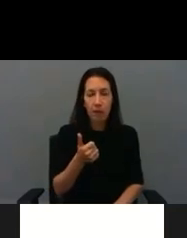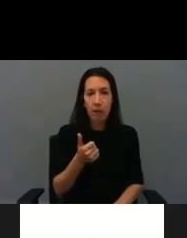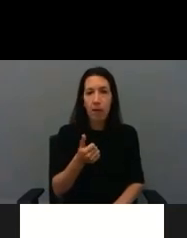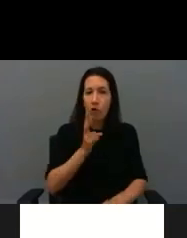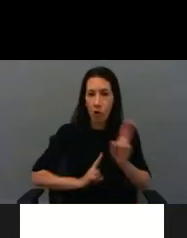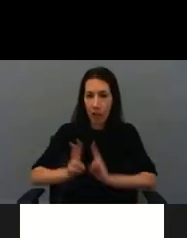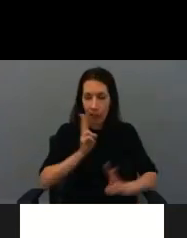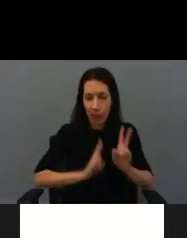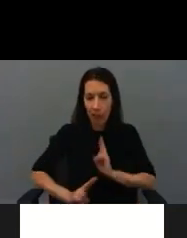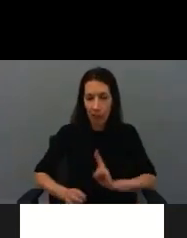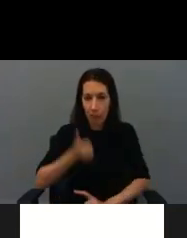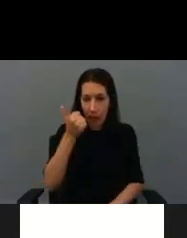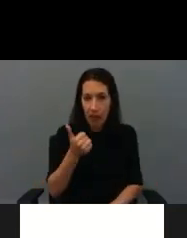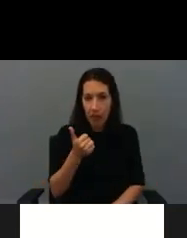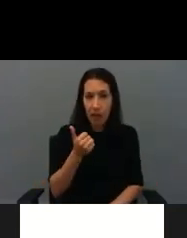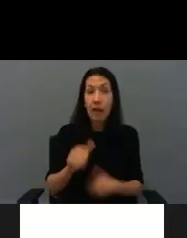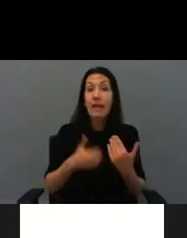tiene hambre se dirige a la cocina.